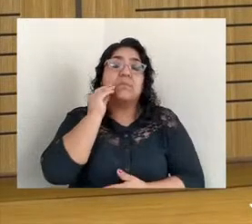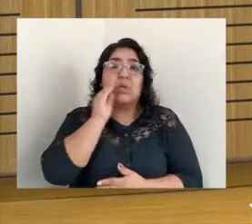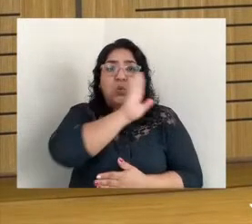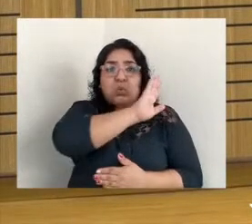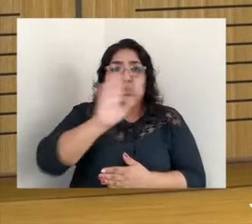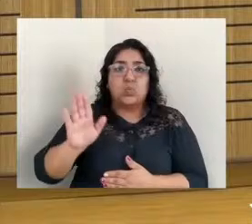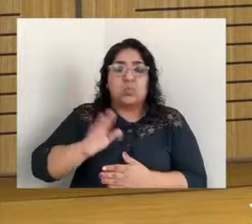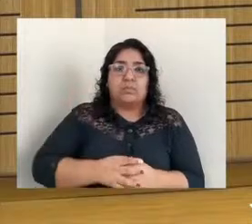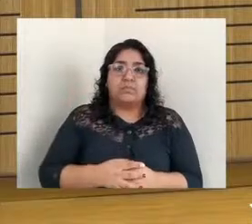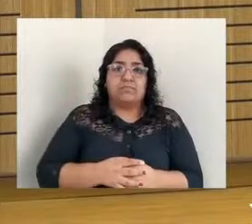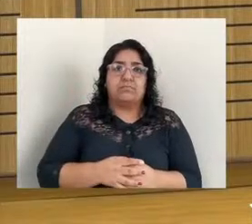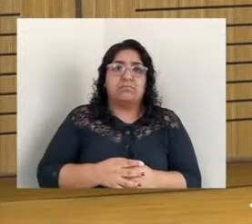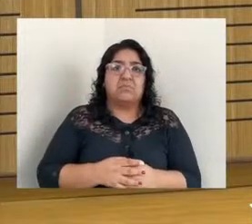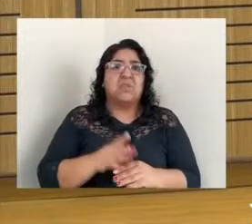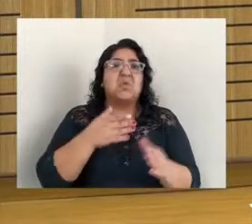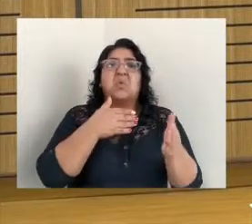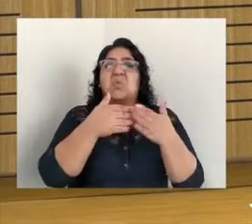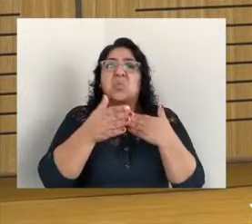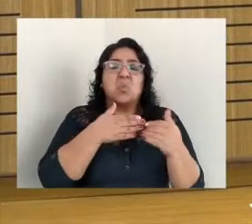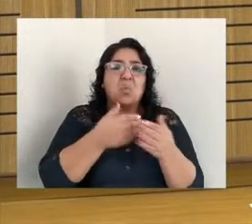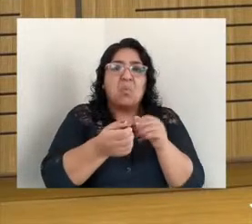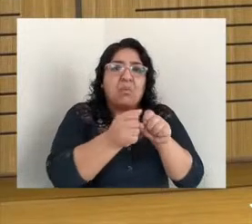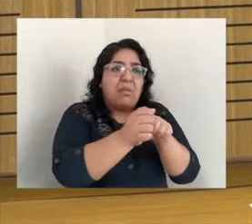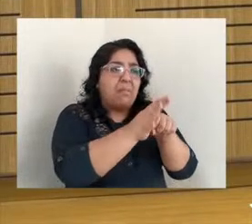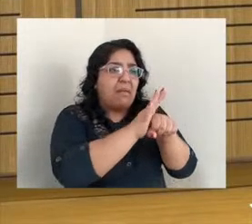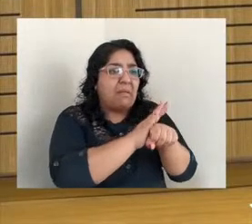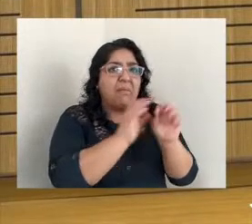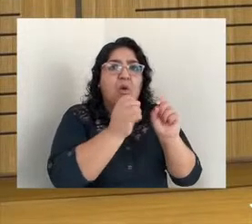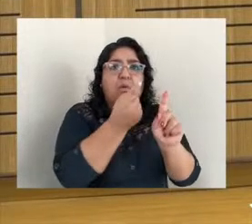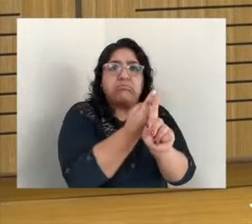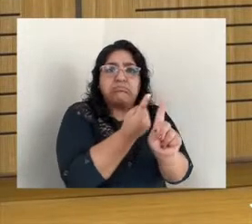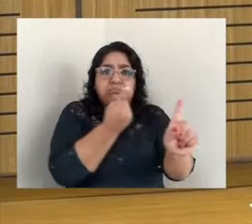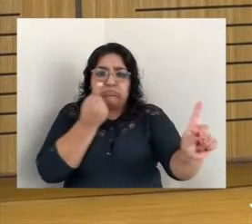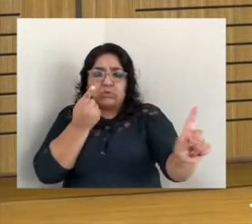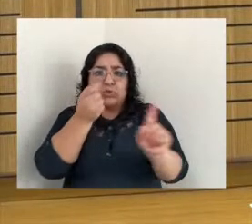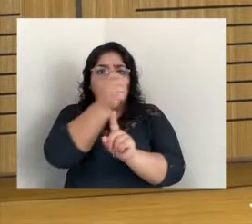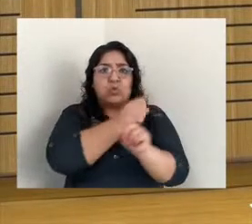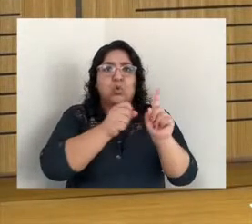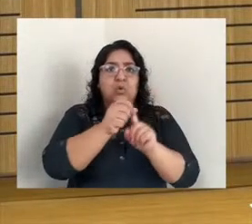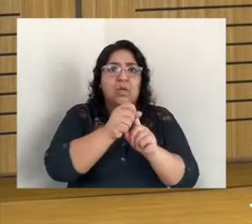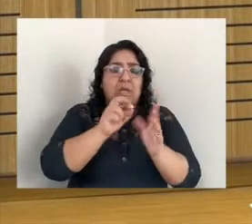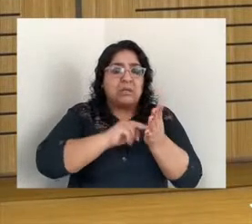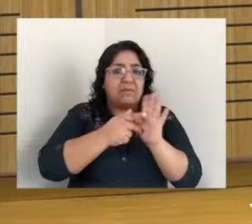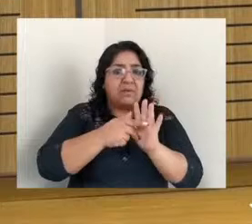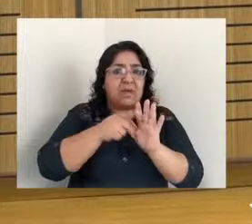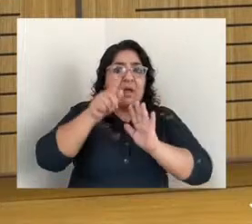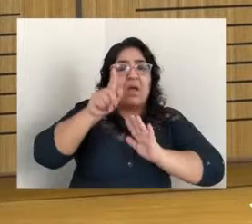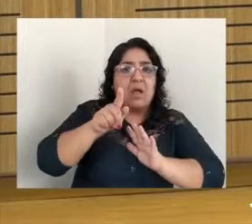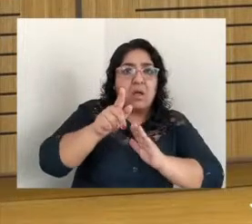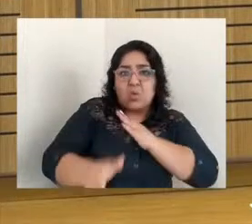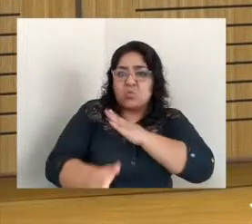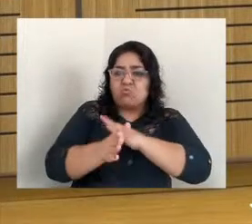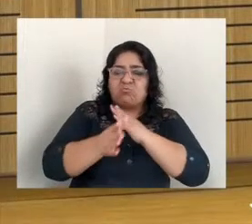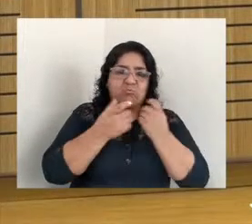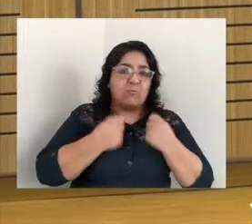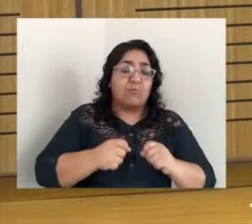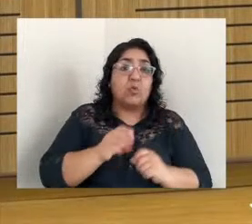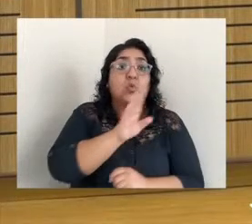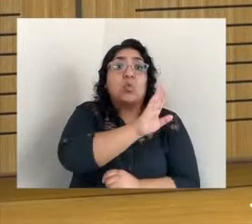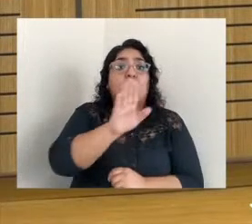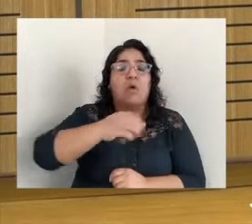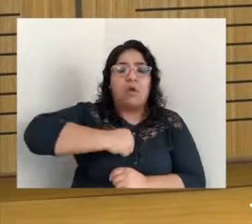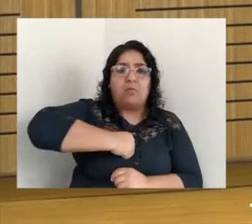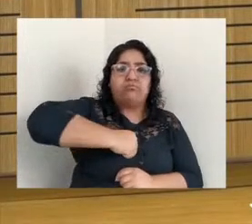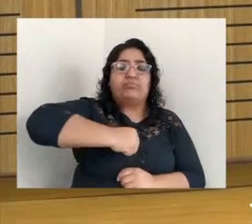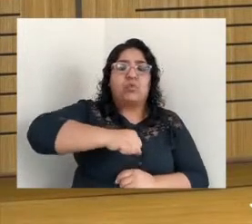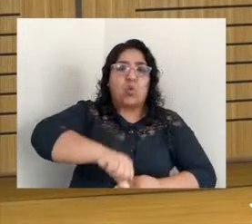experiencias, que ni la pandemia ni el distanciamiento social pueden restarle su brillo. Ustedes hoy tienen